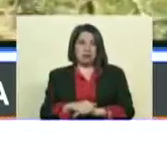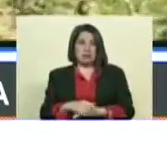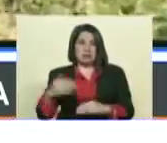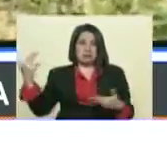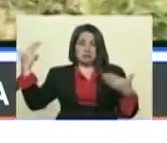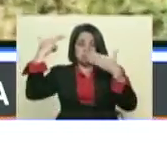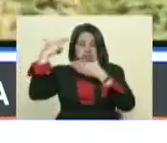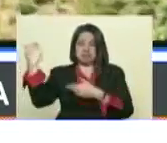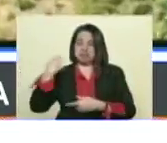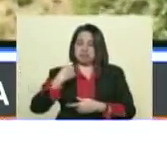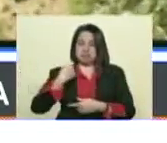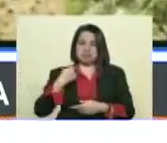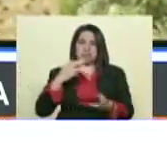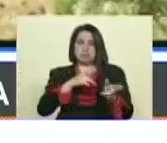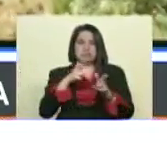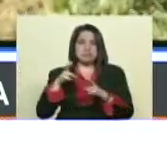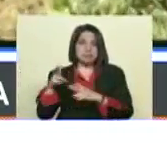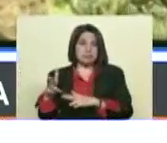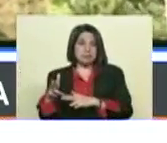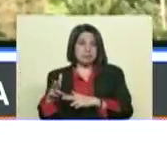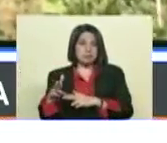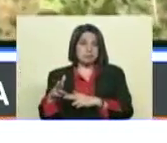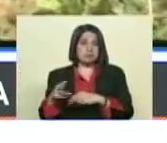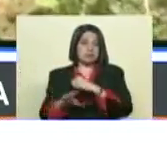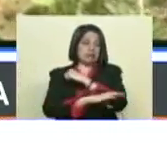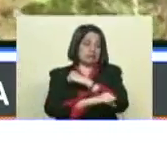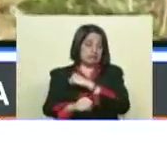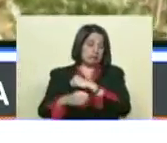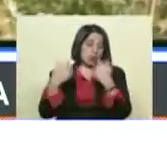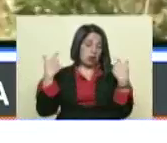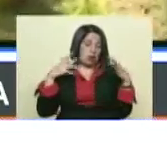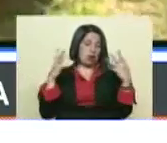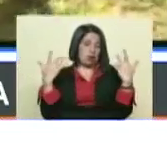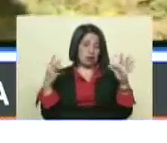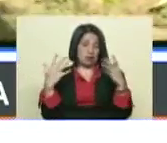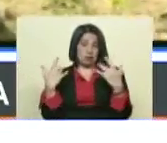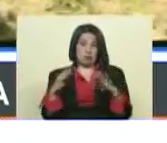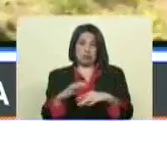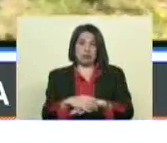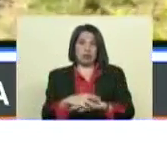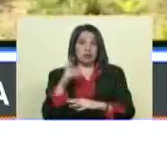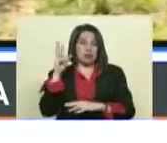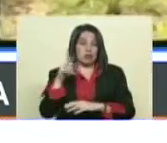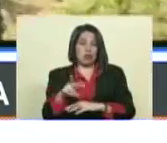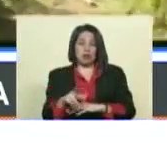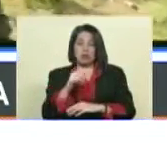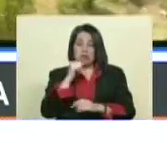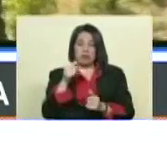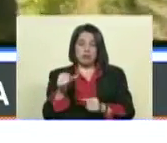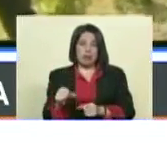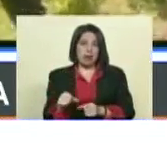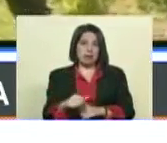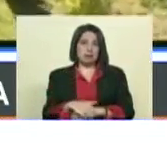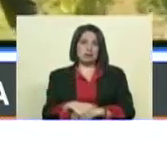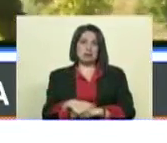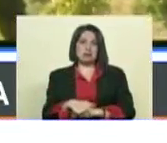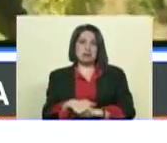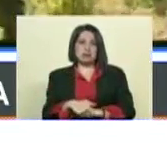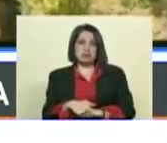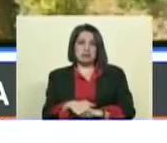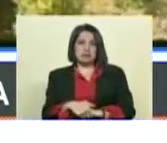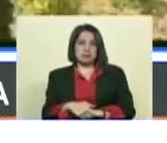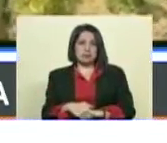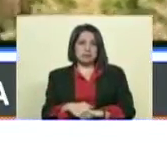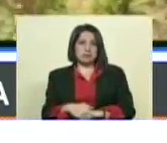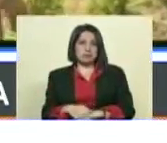sicariato, paramilitarismo, crimen organizado. Ay, Dios mío. Todos los días, conspiraciones, conspiraciones, conspiraciones. Y no es de ahora,